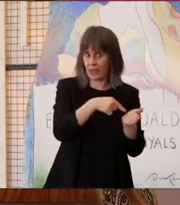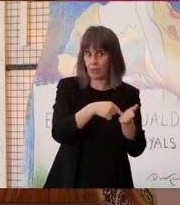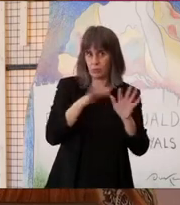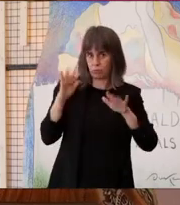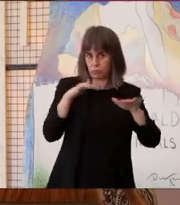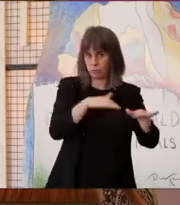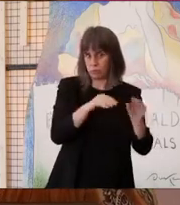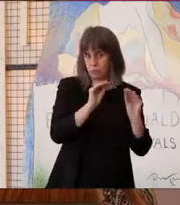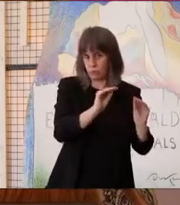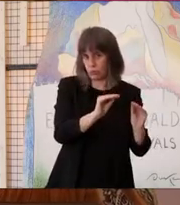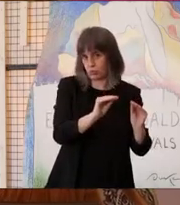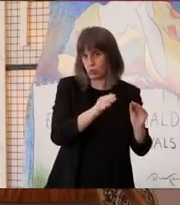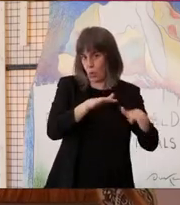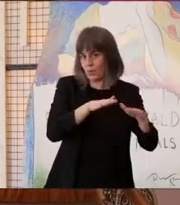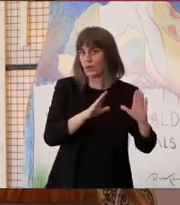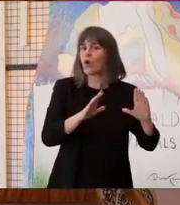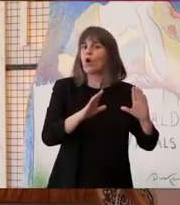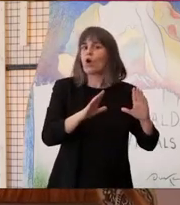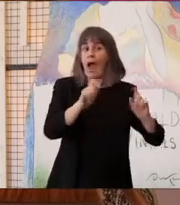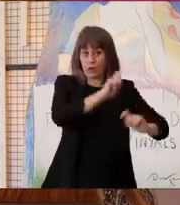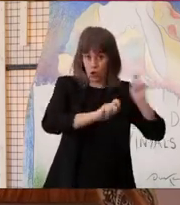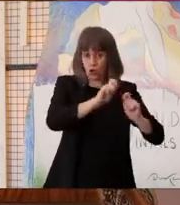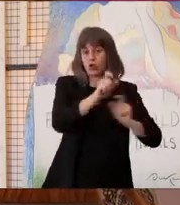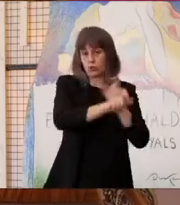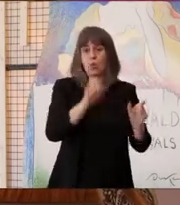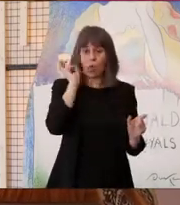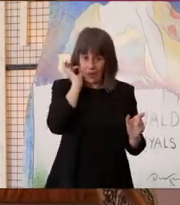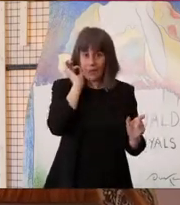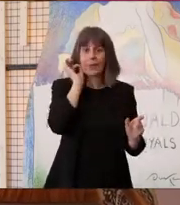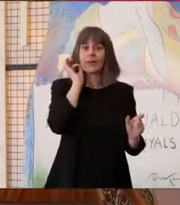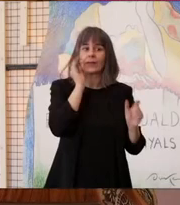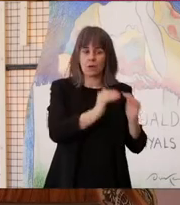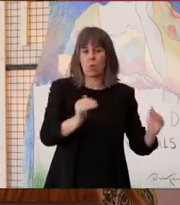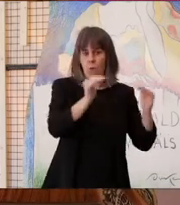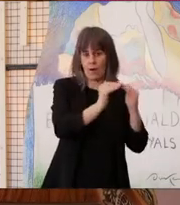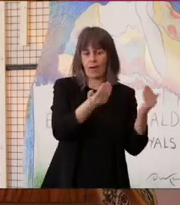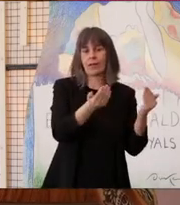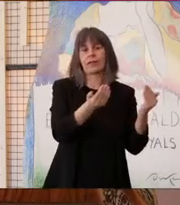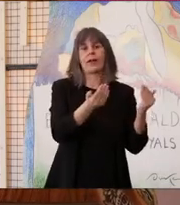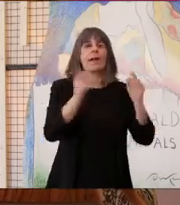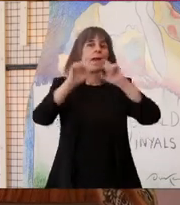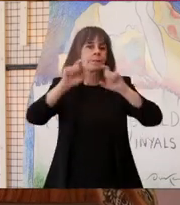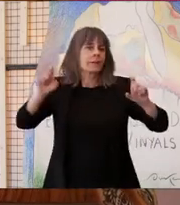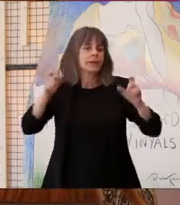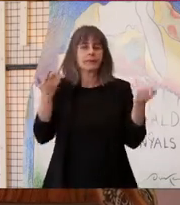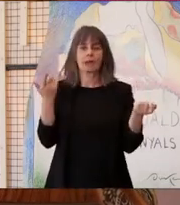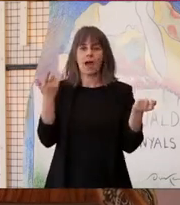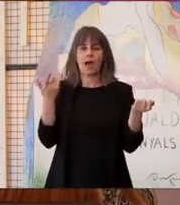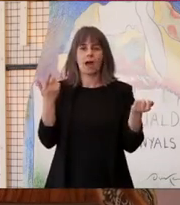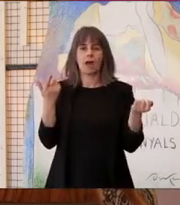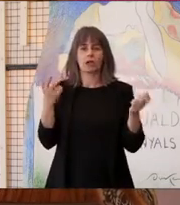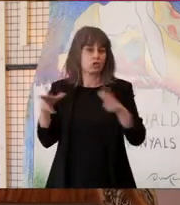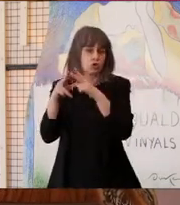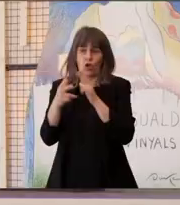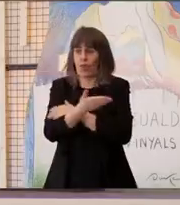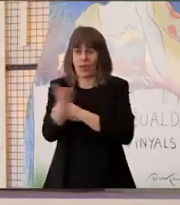de dicho movimiento feminista asociaciones de mujeres por la igualdad con la empresa con el conjunto de